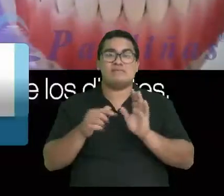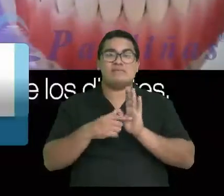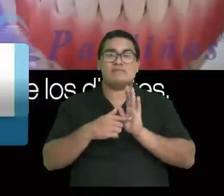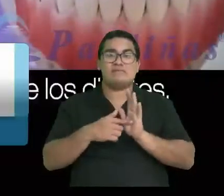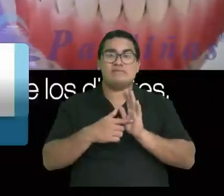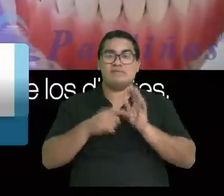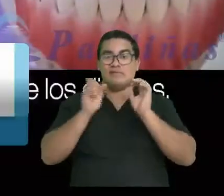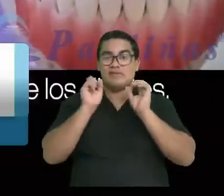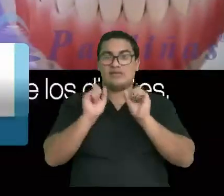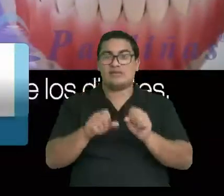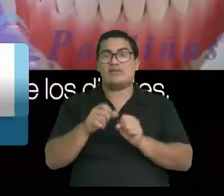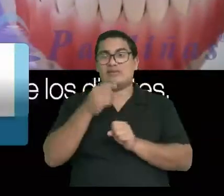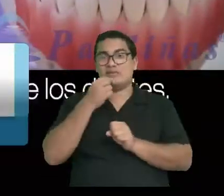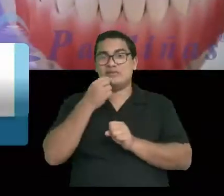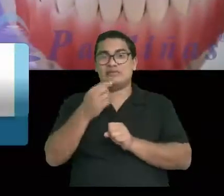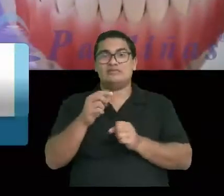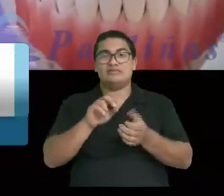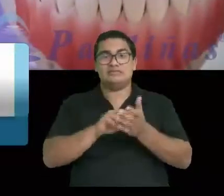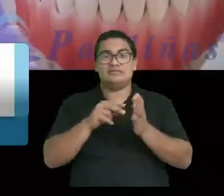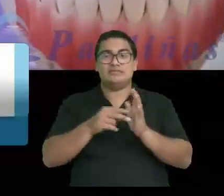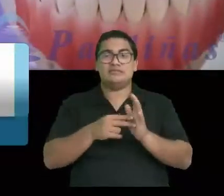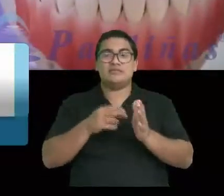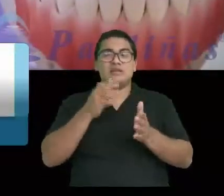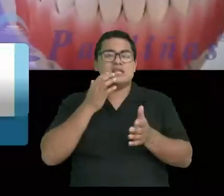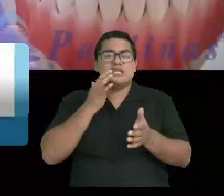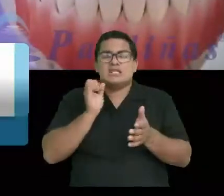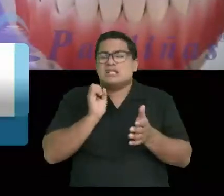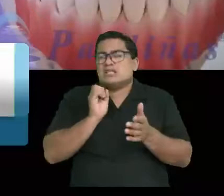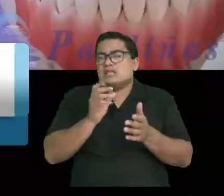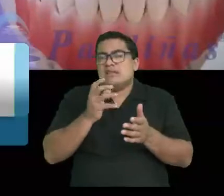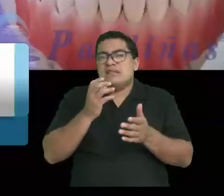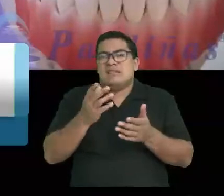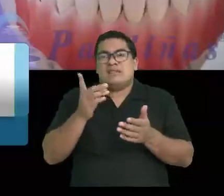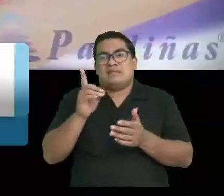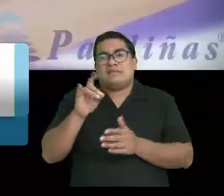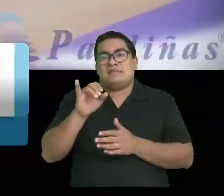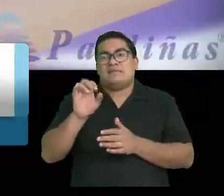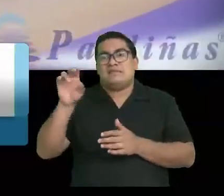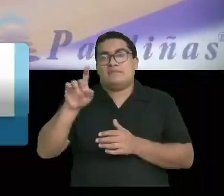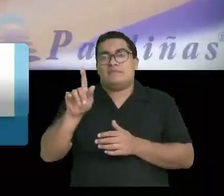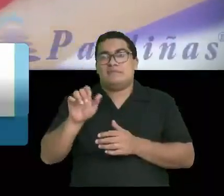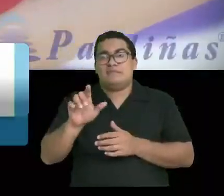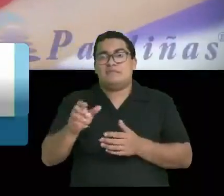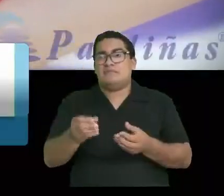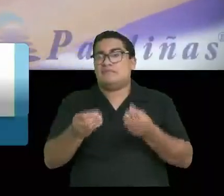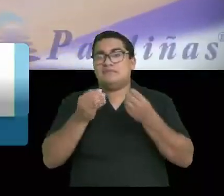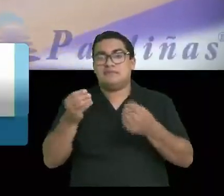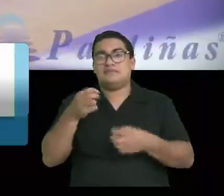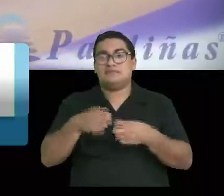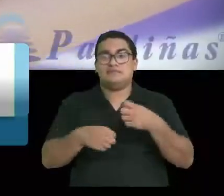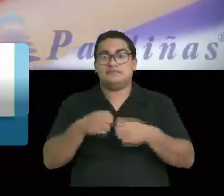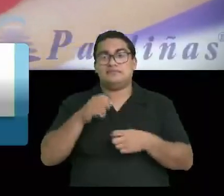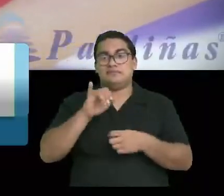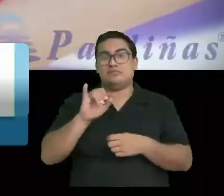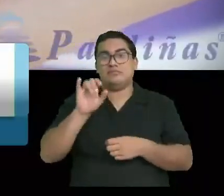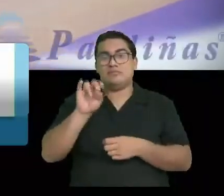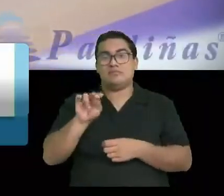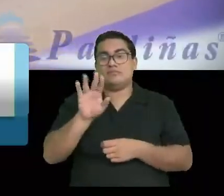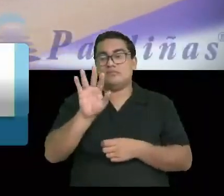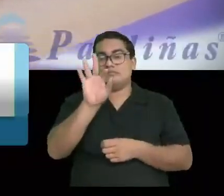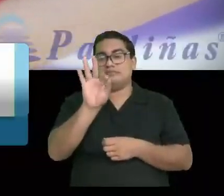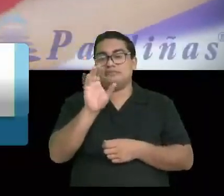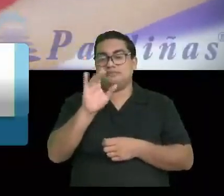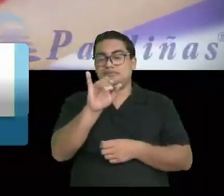y puede producir la sensibilidad dental, incluso muy propenso a infecciones. Nosotros lo vemos muy, muy común en la